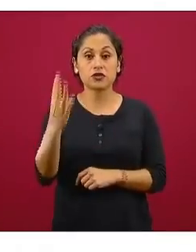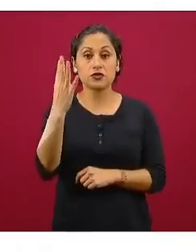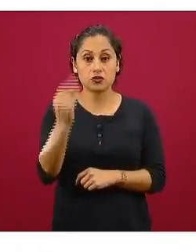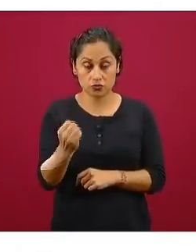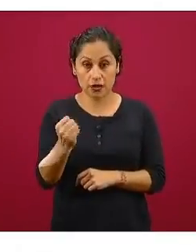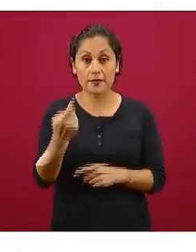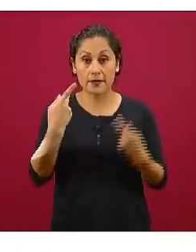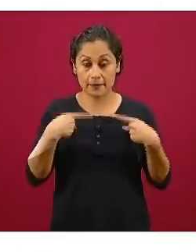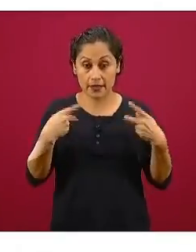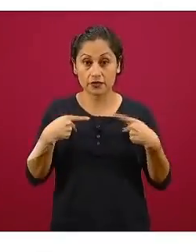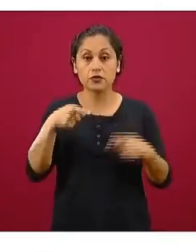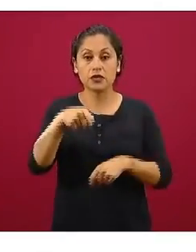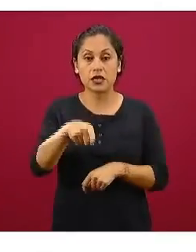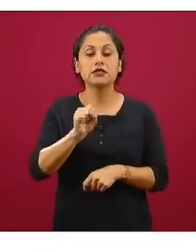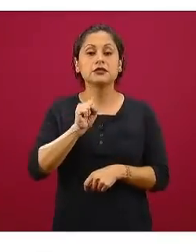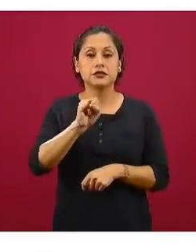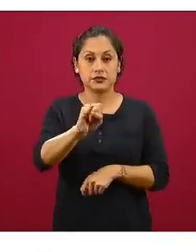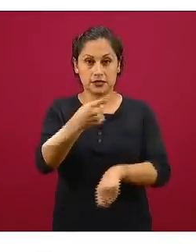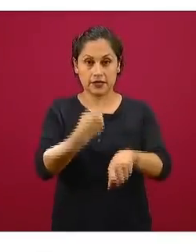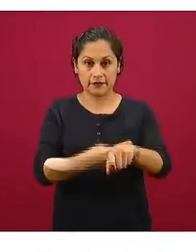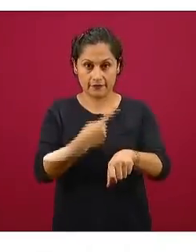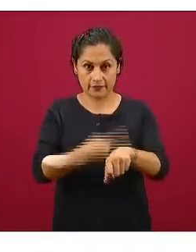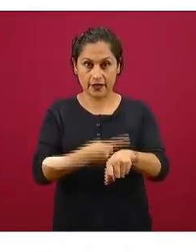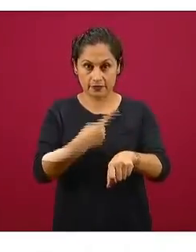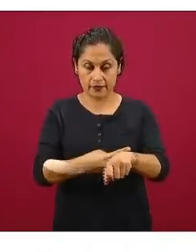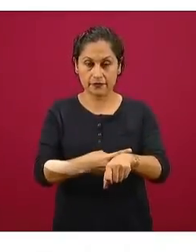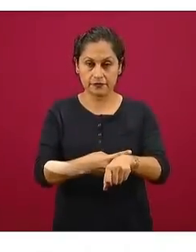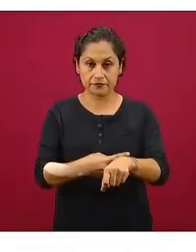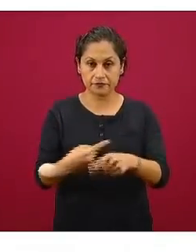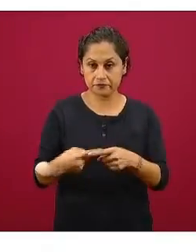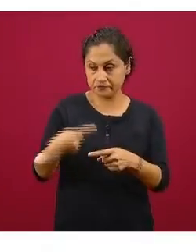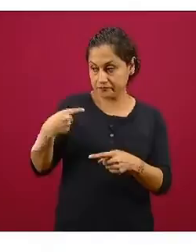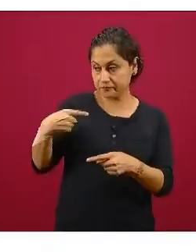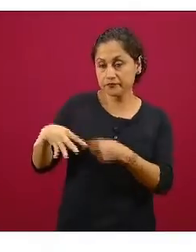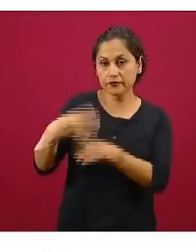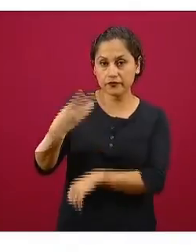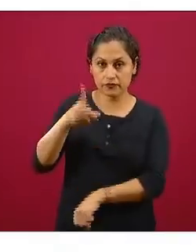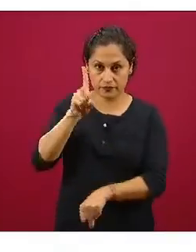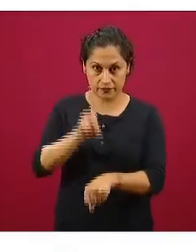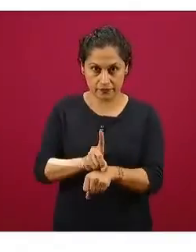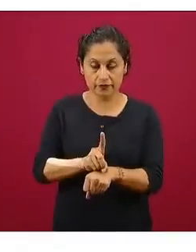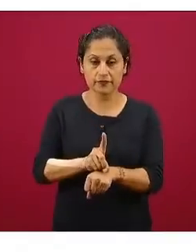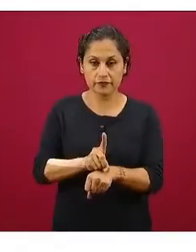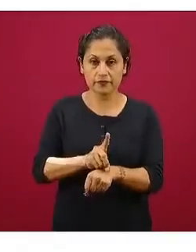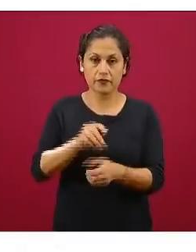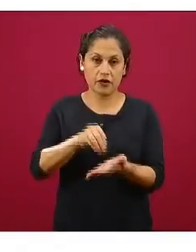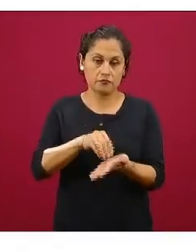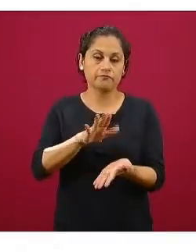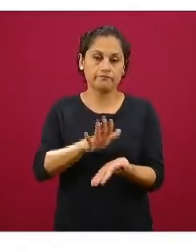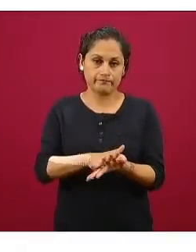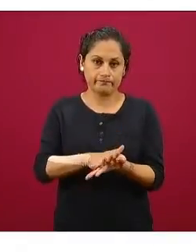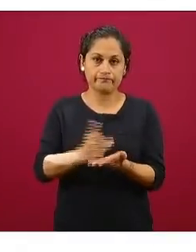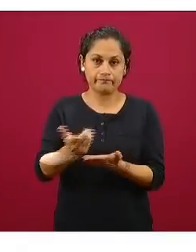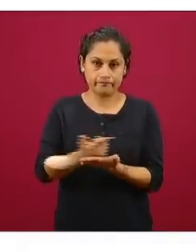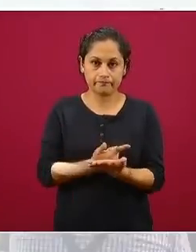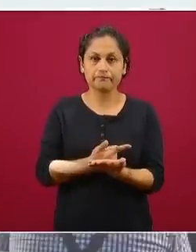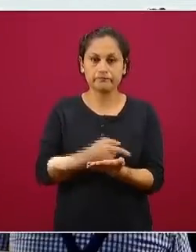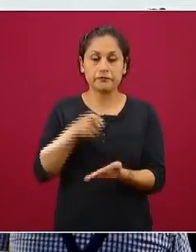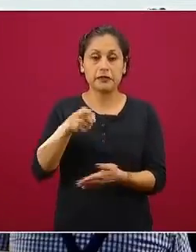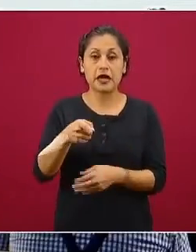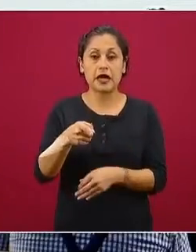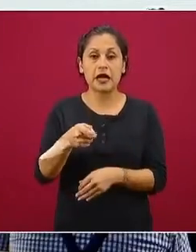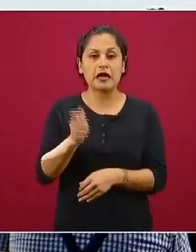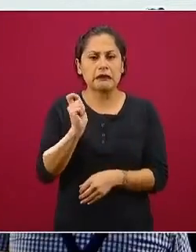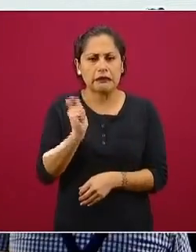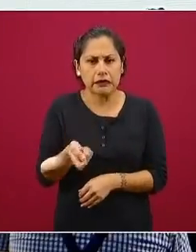que han tenido un resultado positivo hasta el momento en los últimos 14 días y por lo tanto también representan la epidemia activa